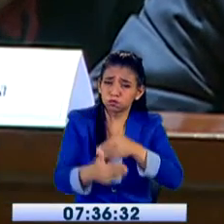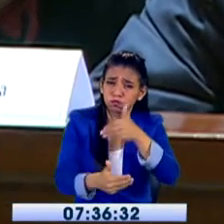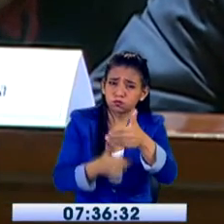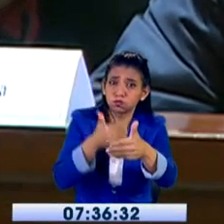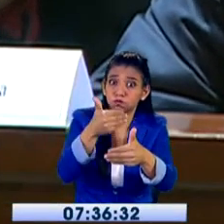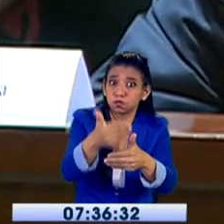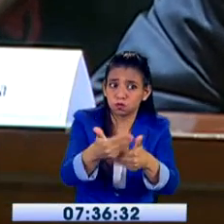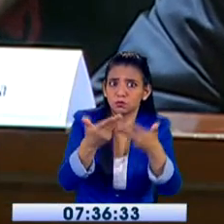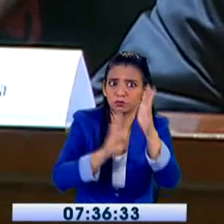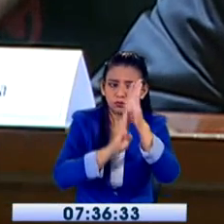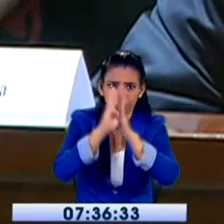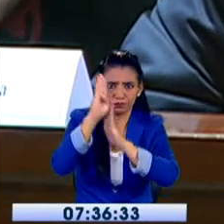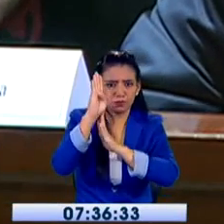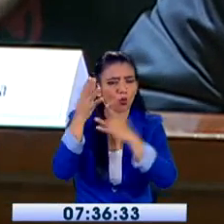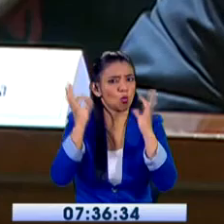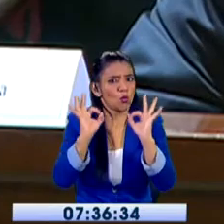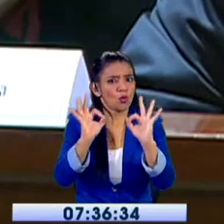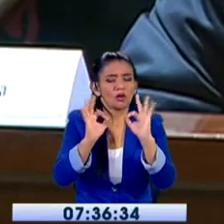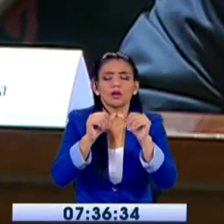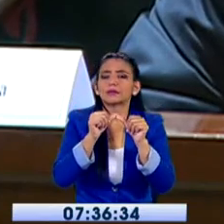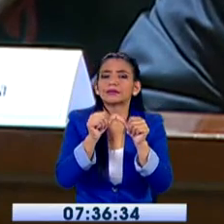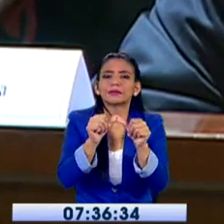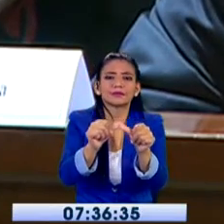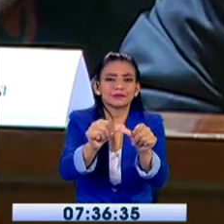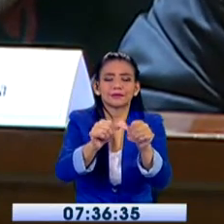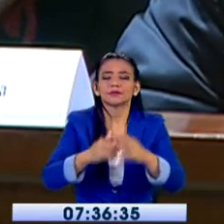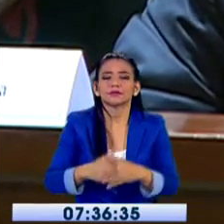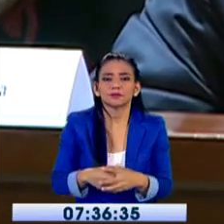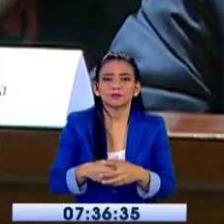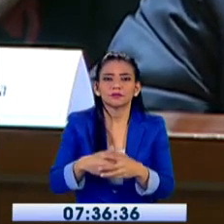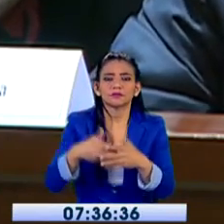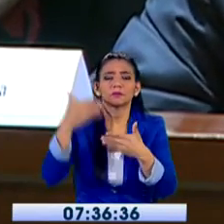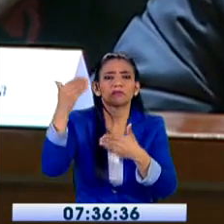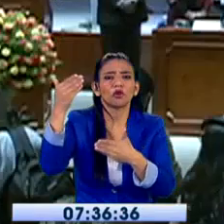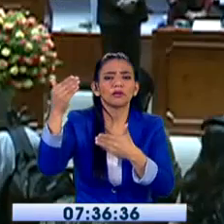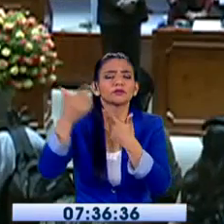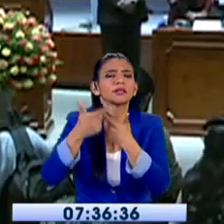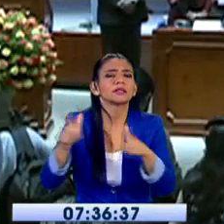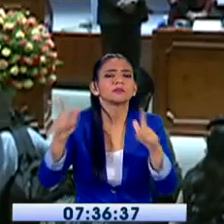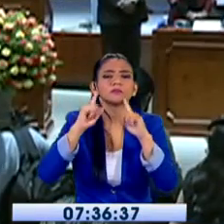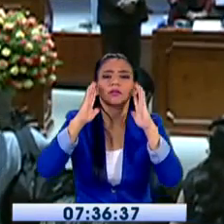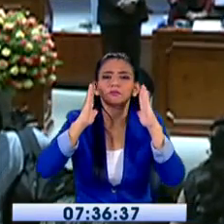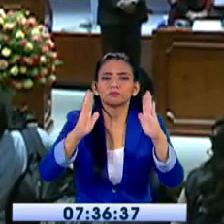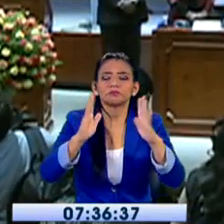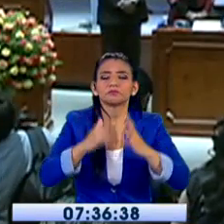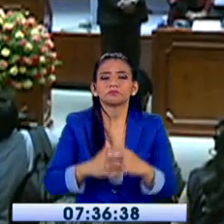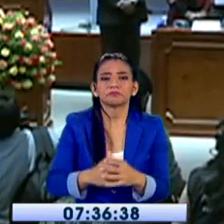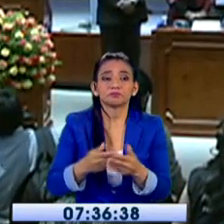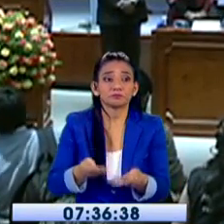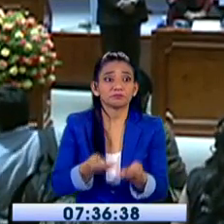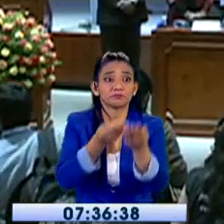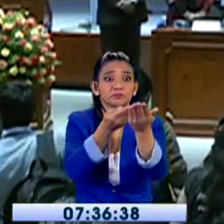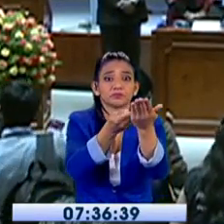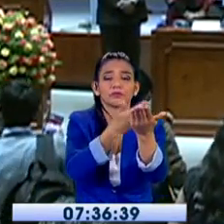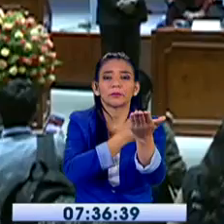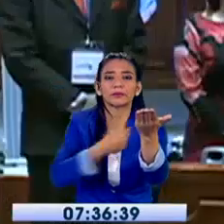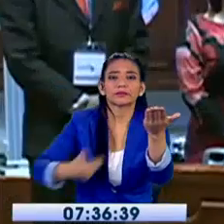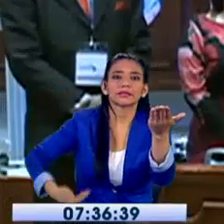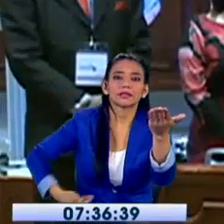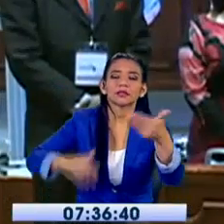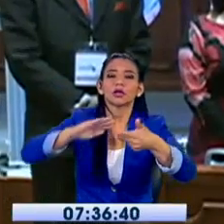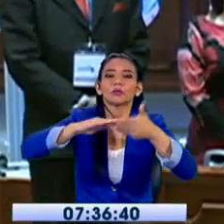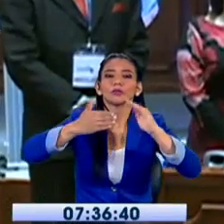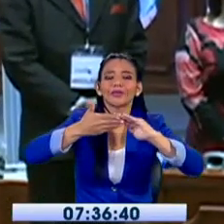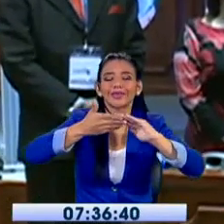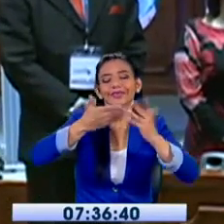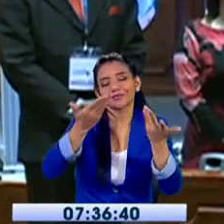la región de una derecha que viene por todo. El manifiesto será entregado al presidente de la Comunidad de Estados